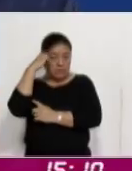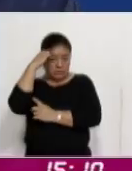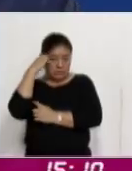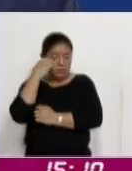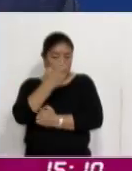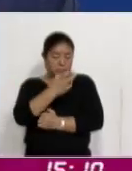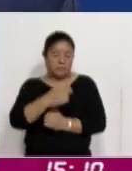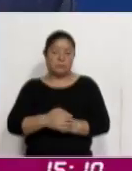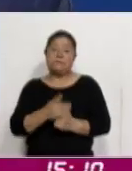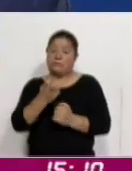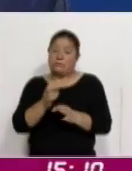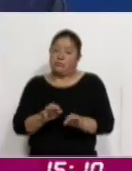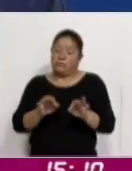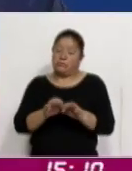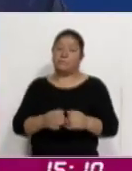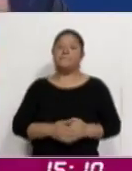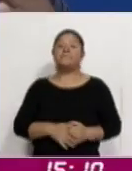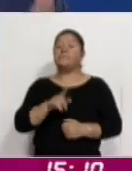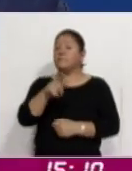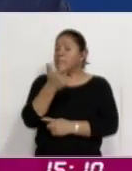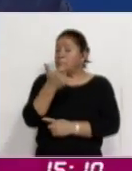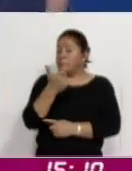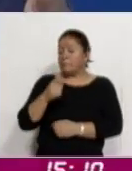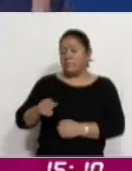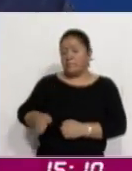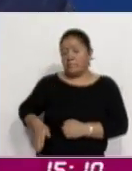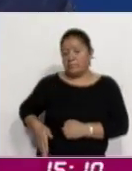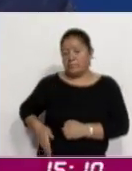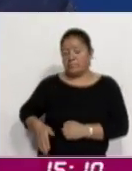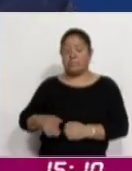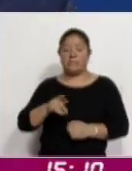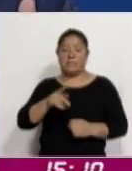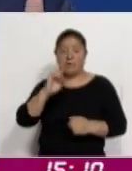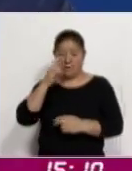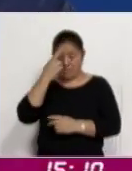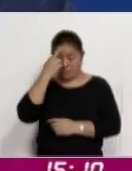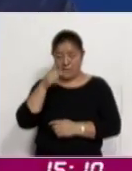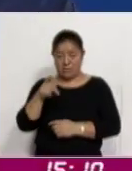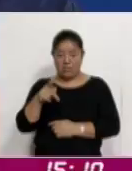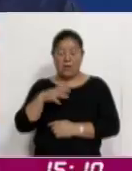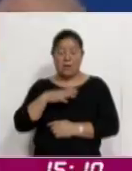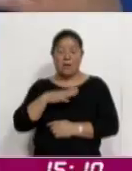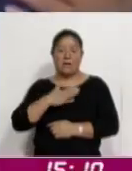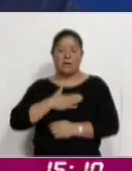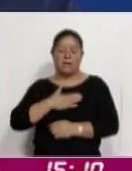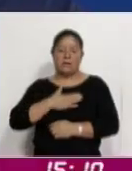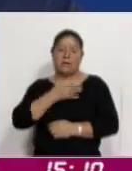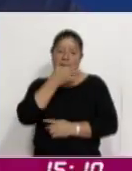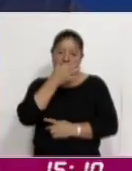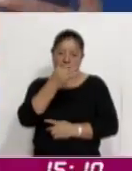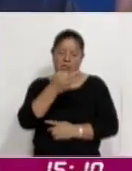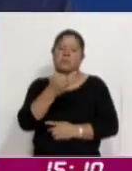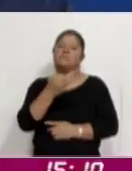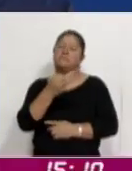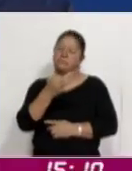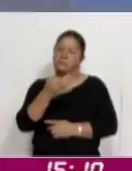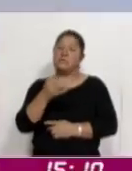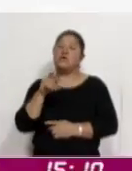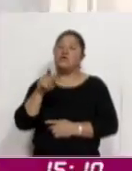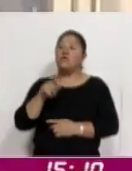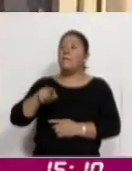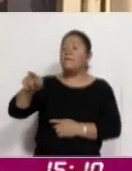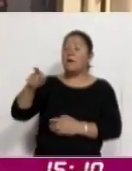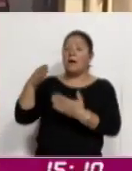si van a manejar algunas sumas de dinero importantes, recordar que la Dirección de Seguridad Pública de este municipio hace los acompañamientos